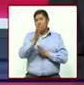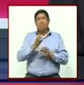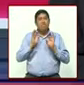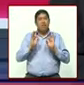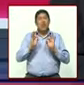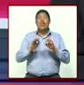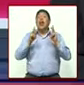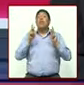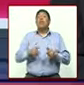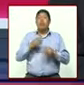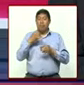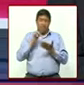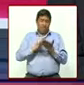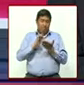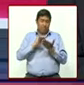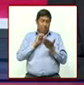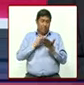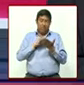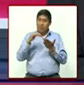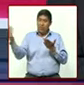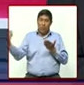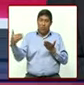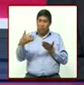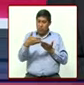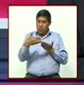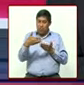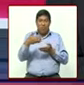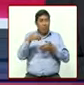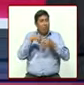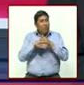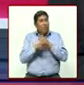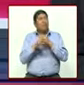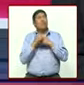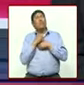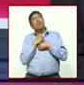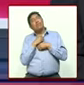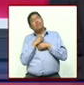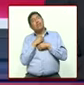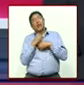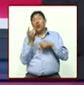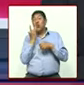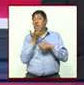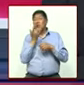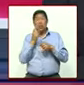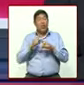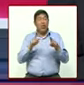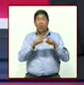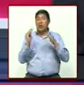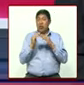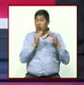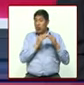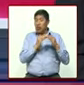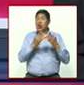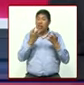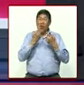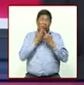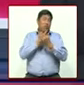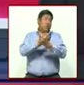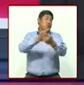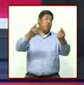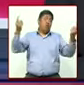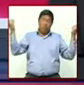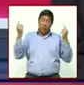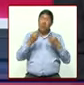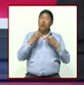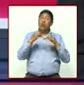permitiendo a los usuarios solicitarlo a través de una aplicación móvil. La compañía espera iniciar pruebas en diversas ciudades, con la meta de lanzar el servicio de